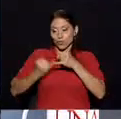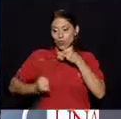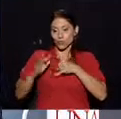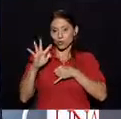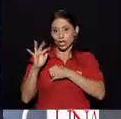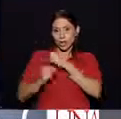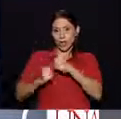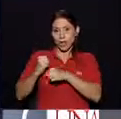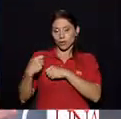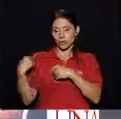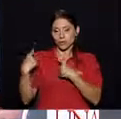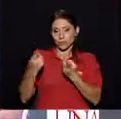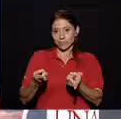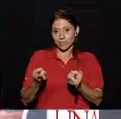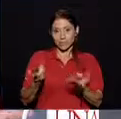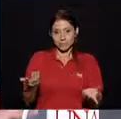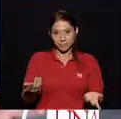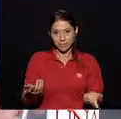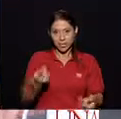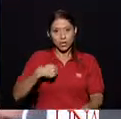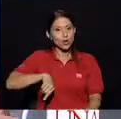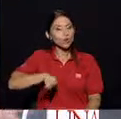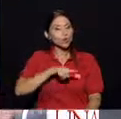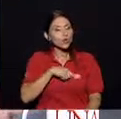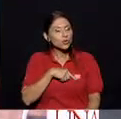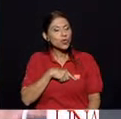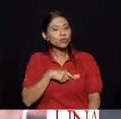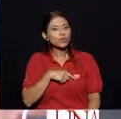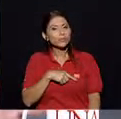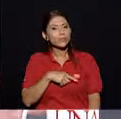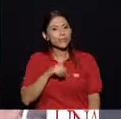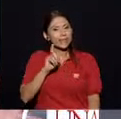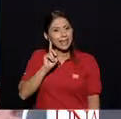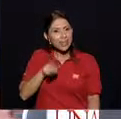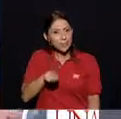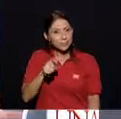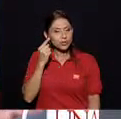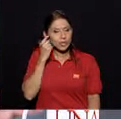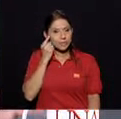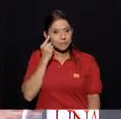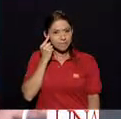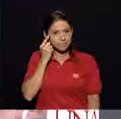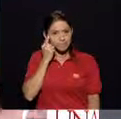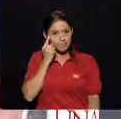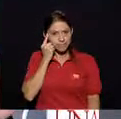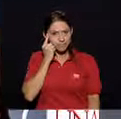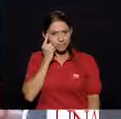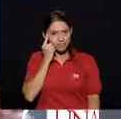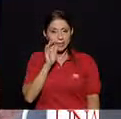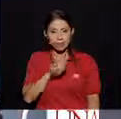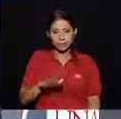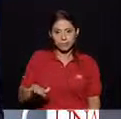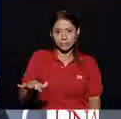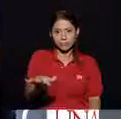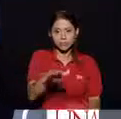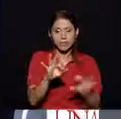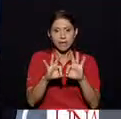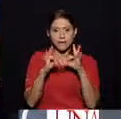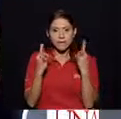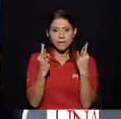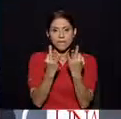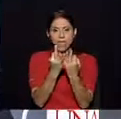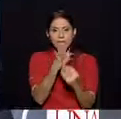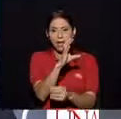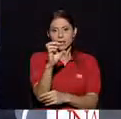una sociedad, o sea, no se trata de que le quitemos los niños a todas las familias, eso es una cuestión terrible para los niños, es que la